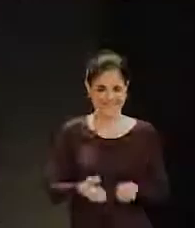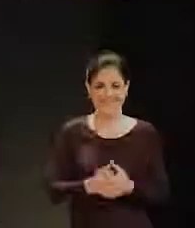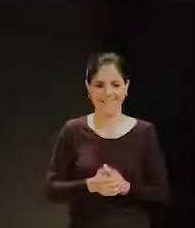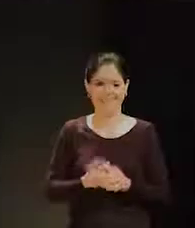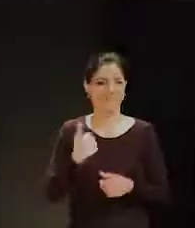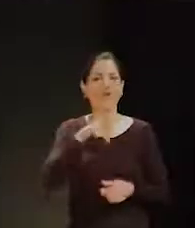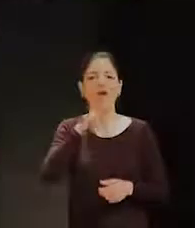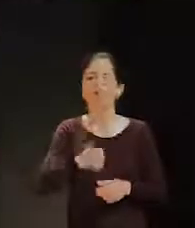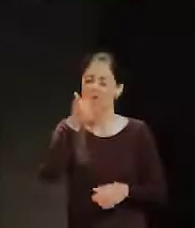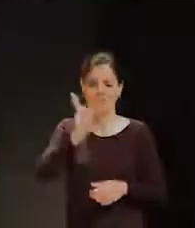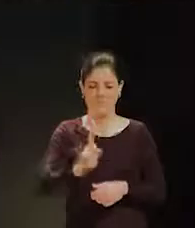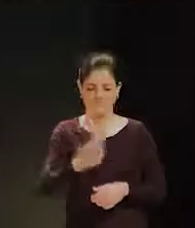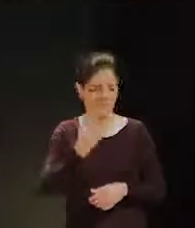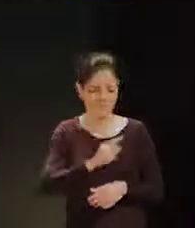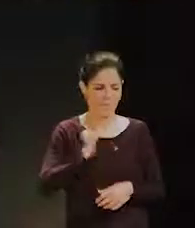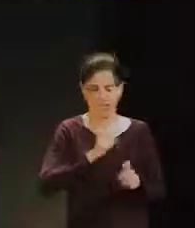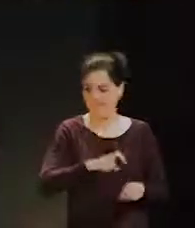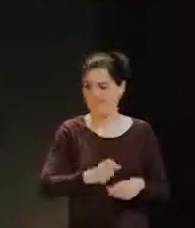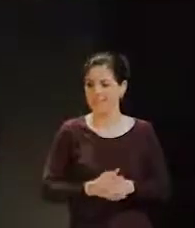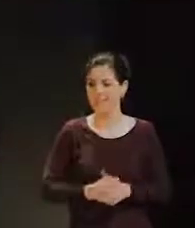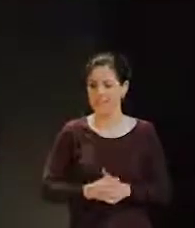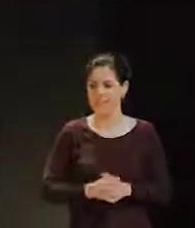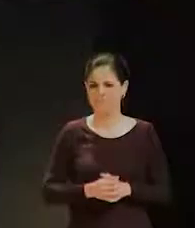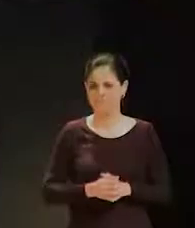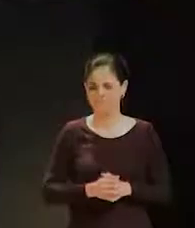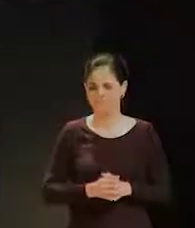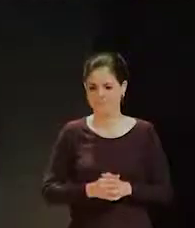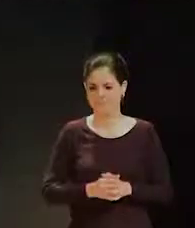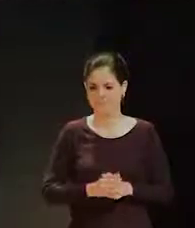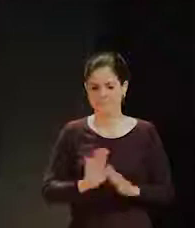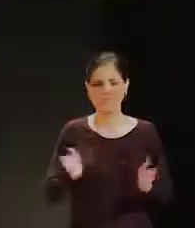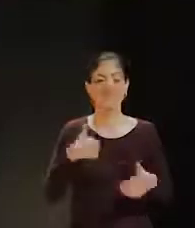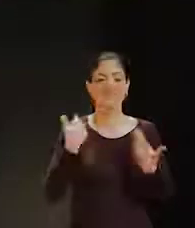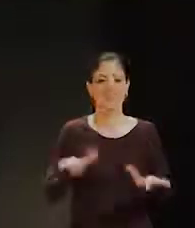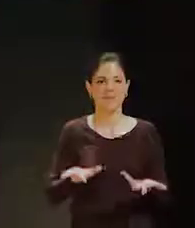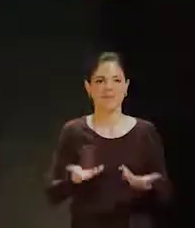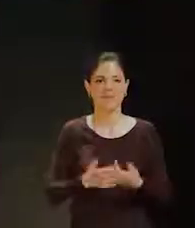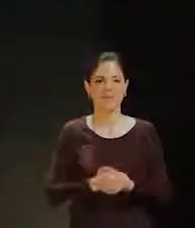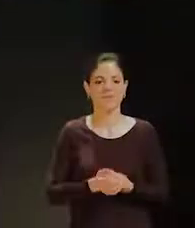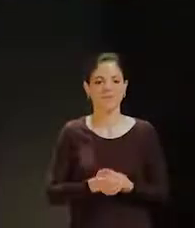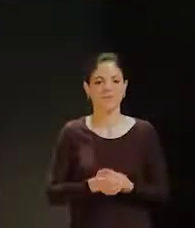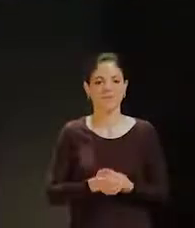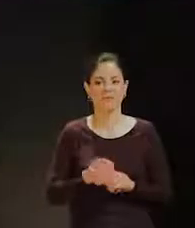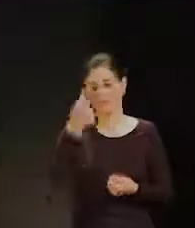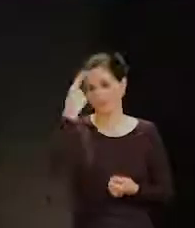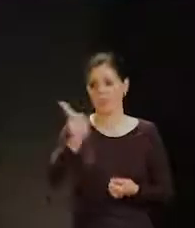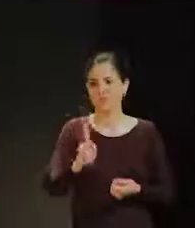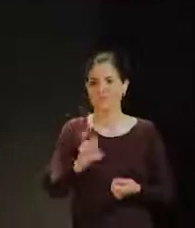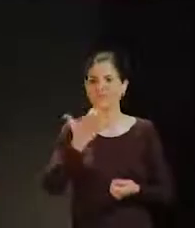Janel. No, tiene un poco de ginebra esto. Bebe un poco. Bueno, entonces, no sé